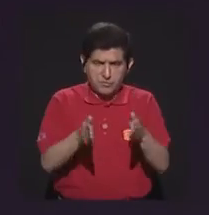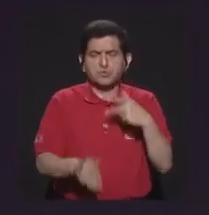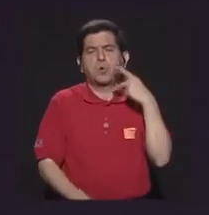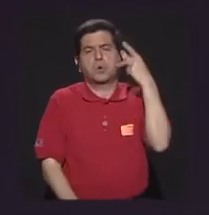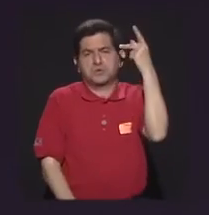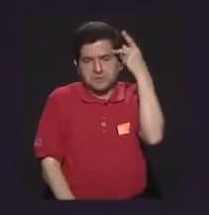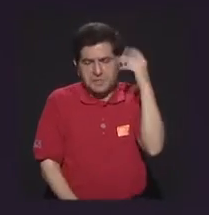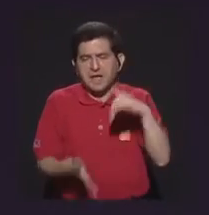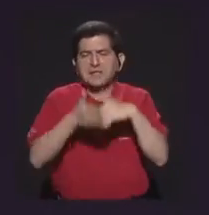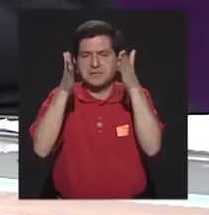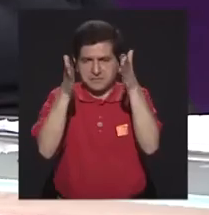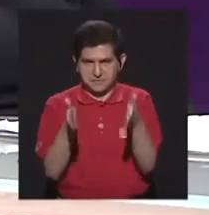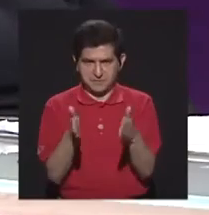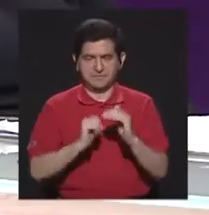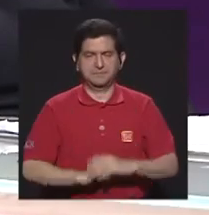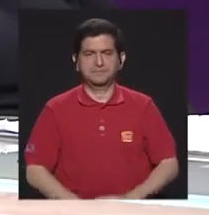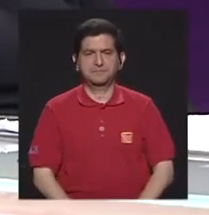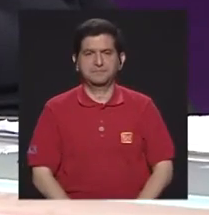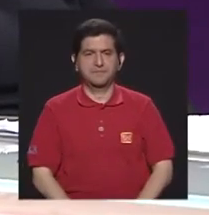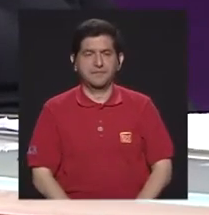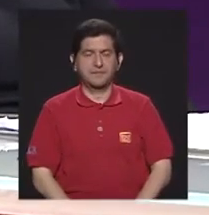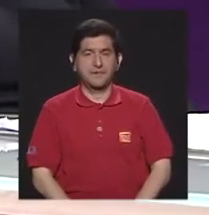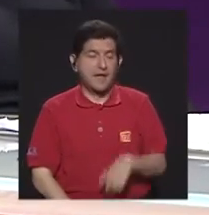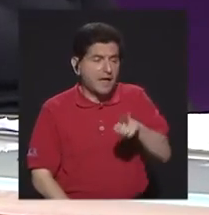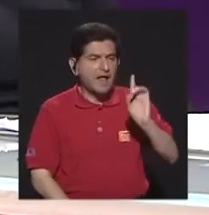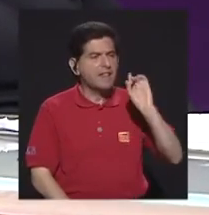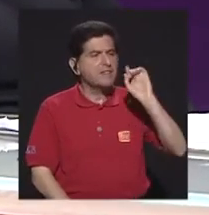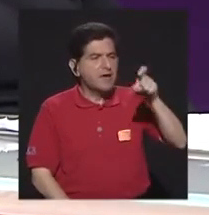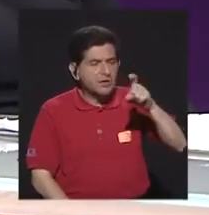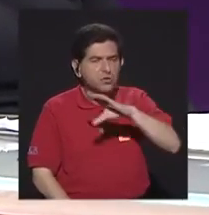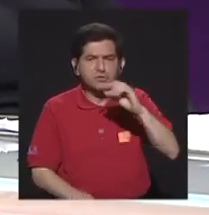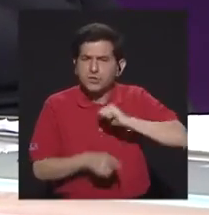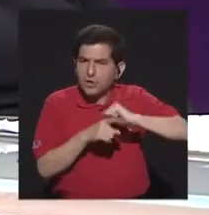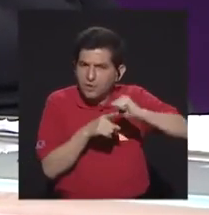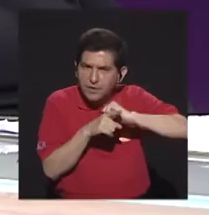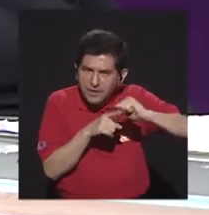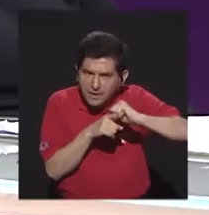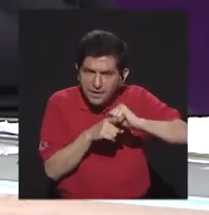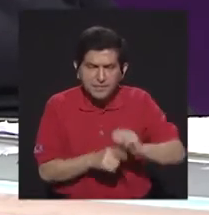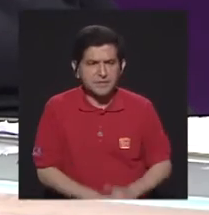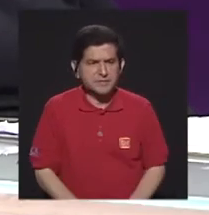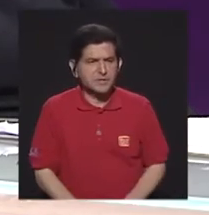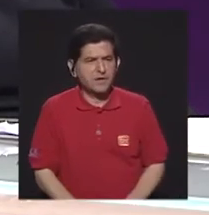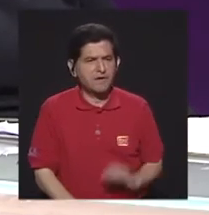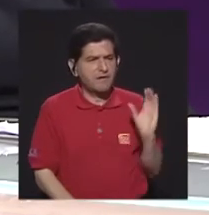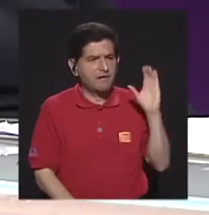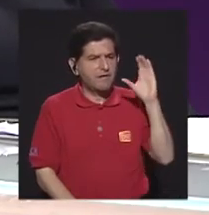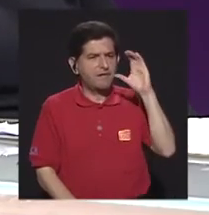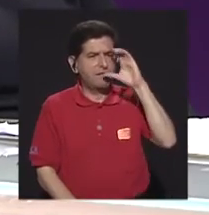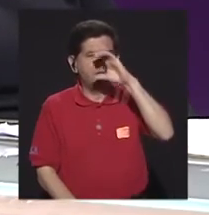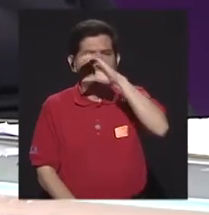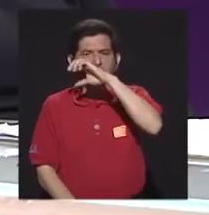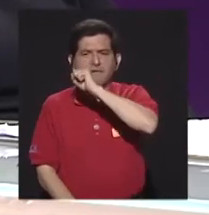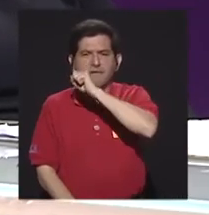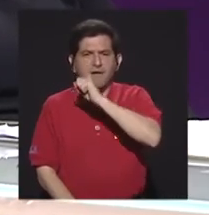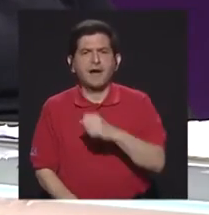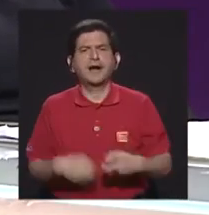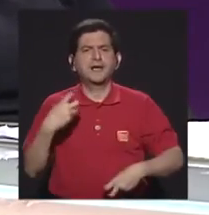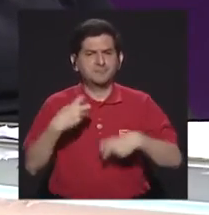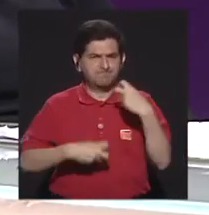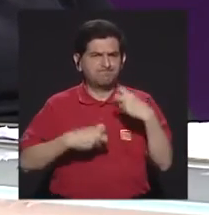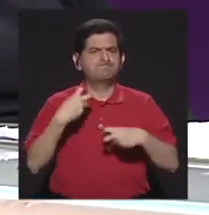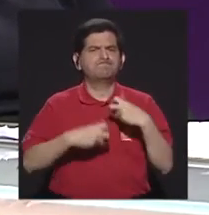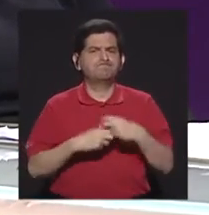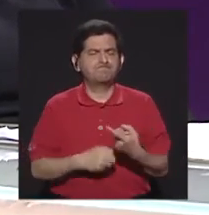de familia, a los estudiantes, y en ese diagnóstico y en esa capacitación se fueron visualizando las grandes